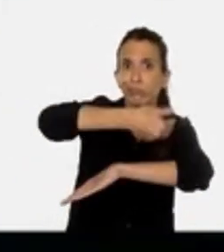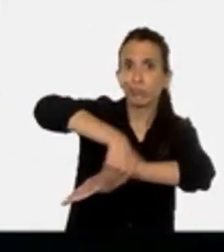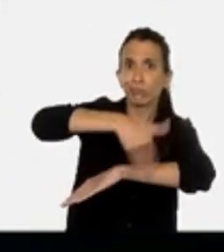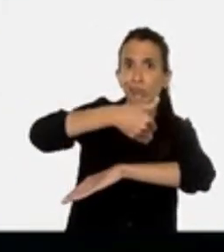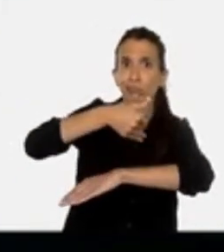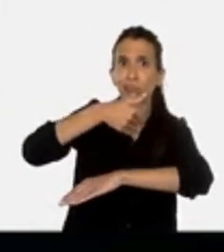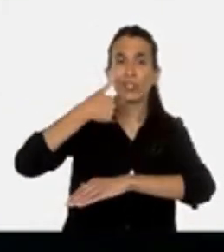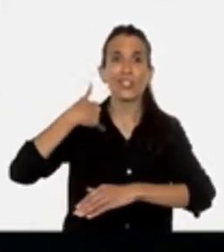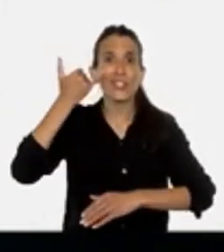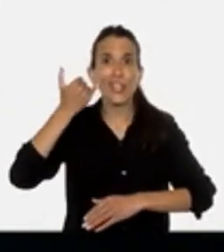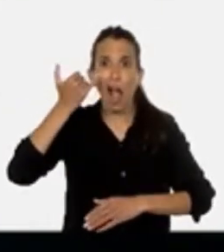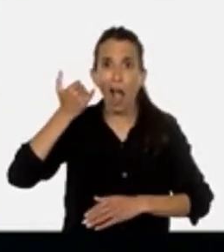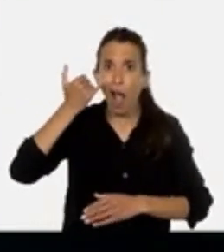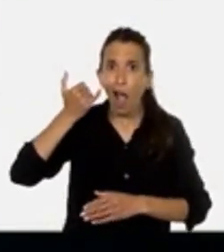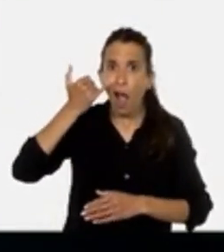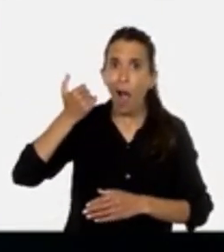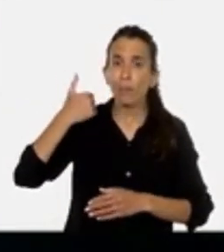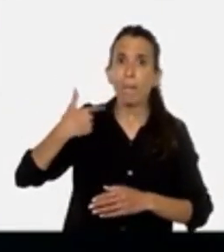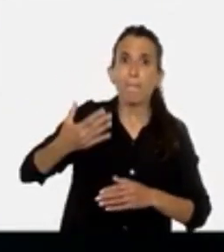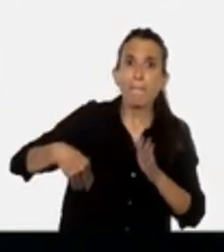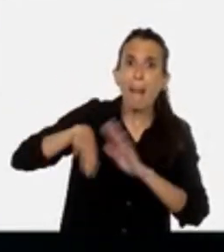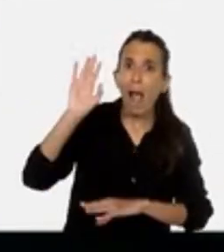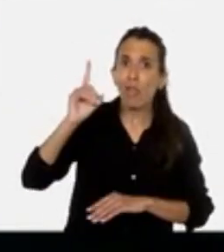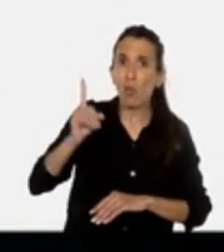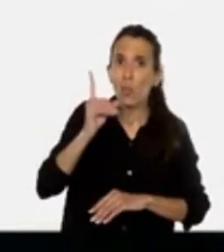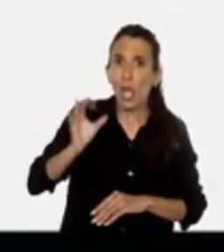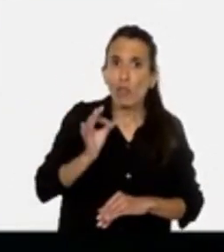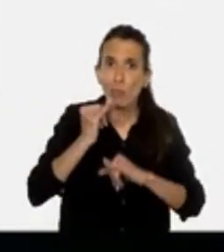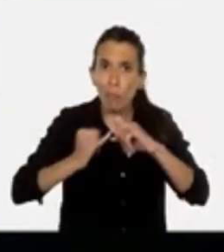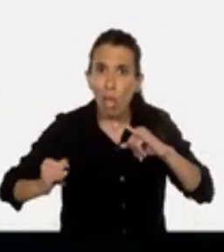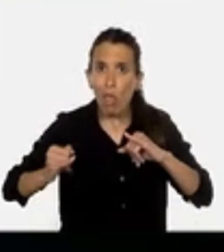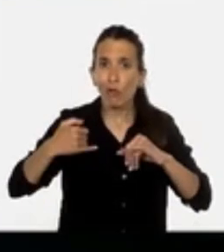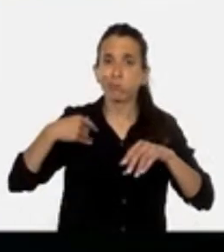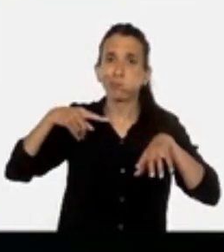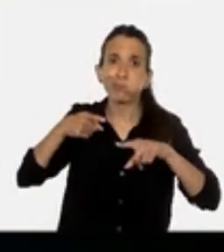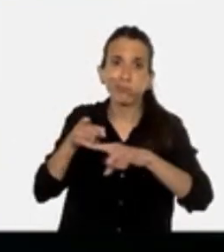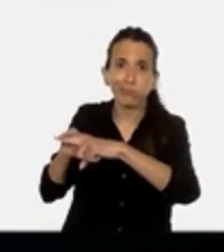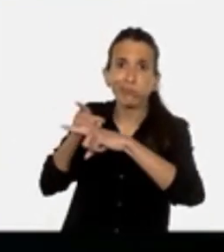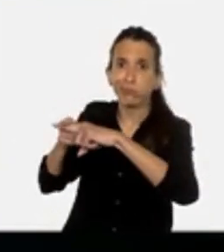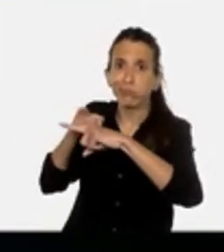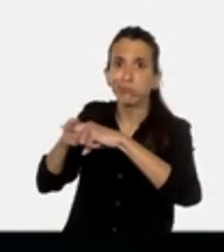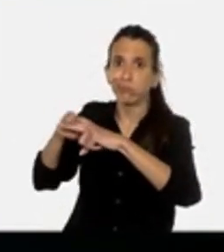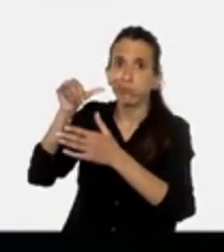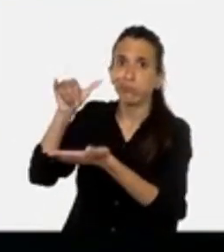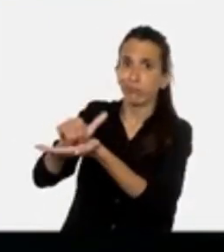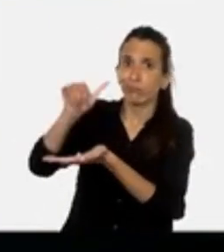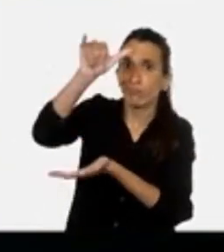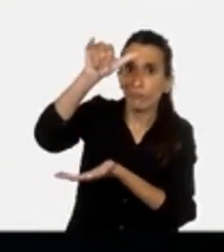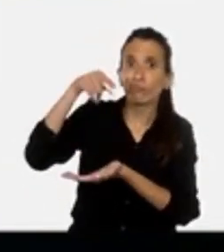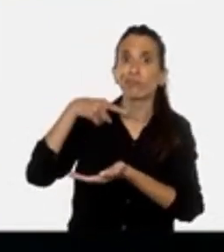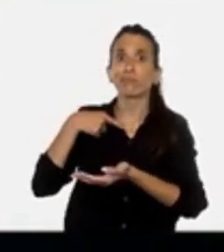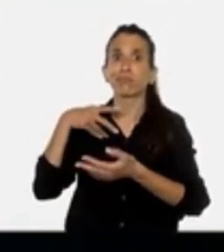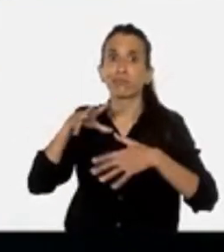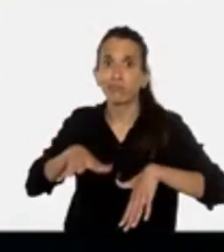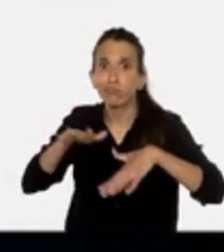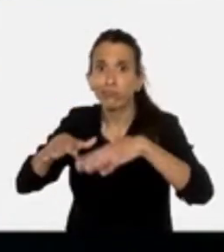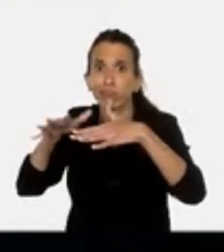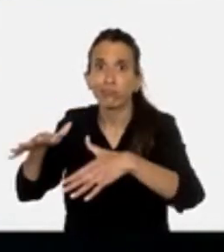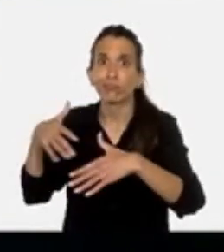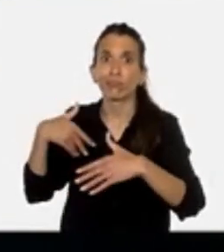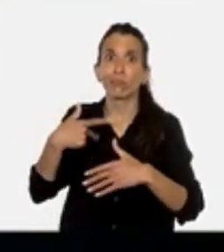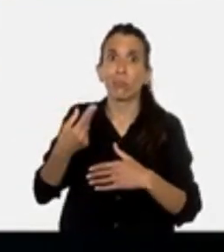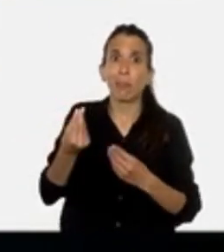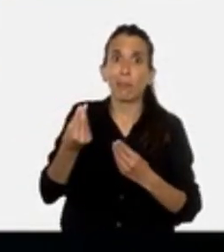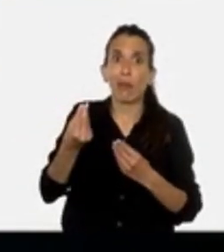más de un año y medio reclamando contra esa aerolínea pinochetista y por sus